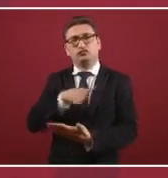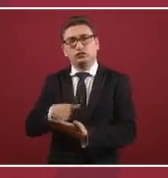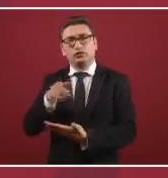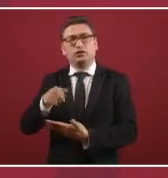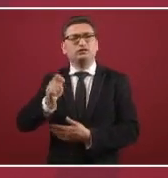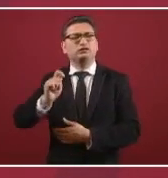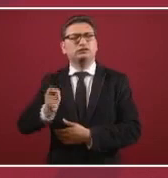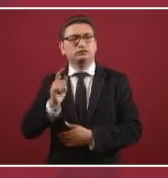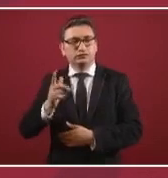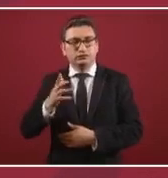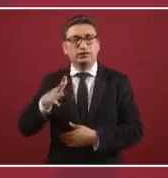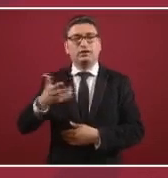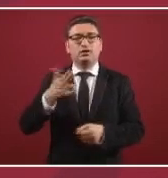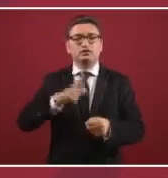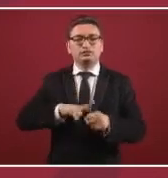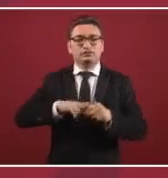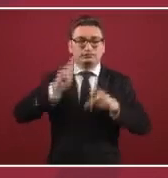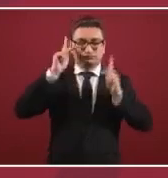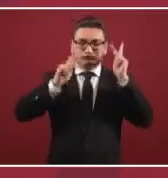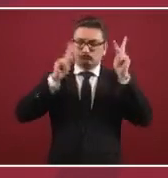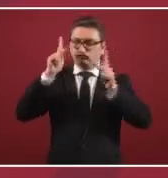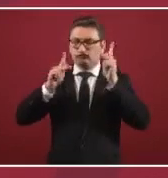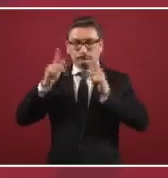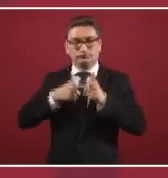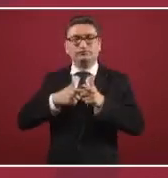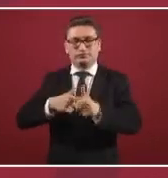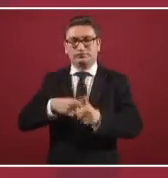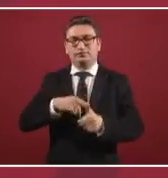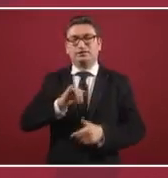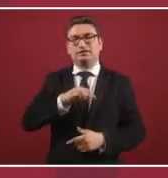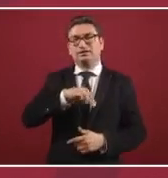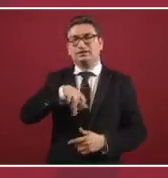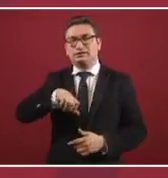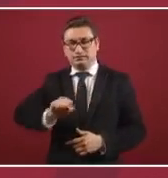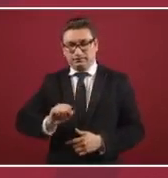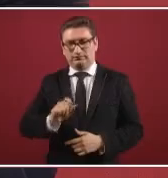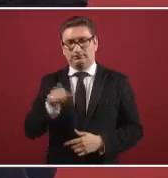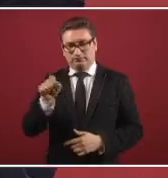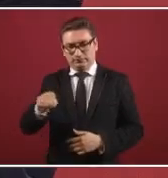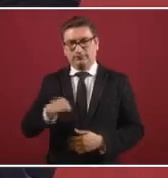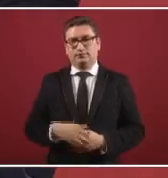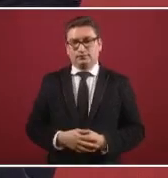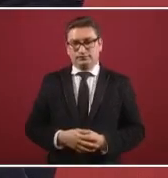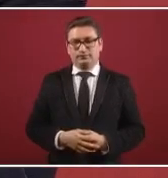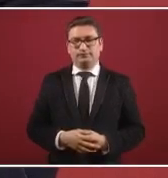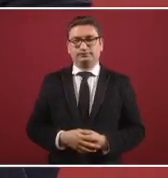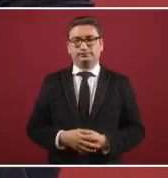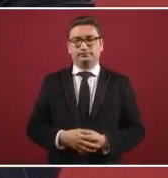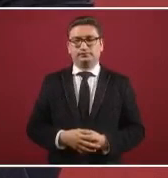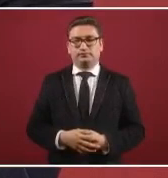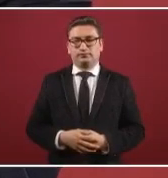las visitas a los hospitales del IMSS Bienestar. Entonces vamos